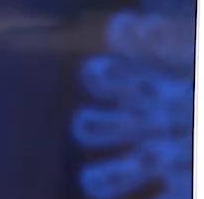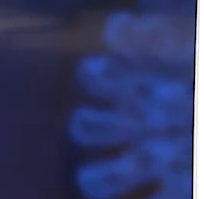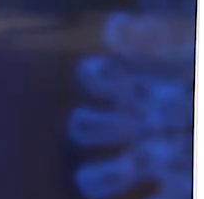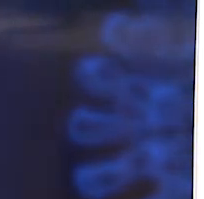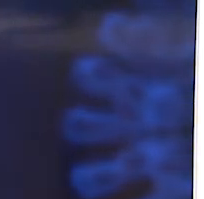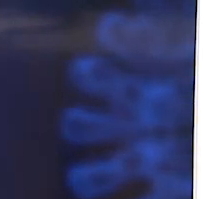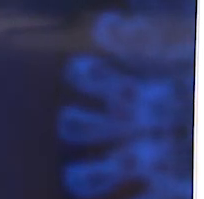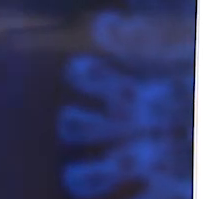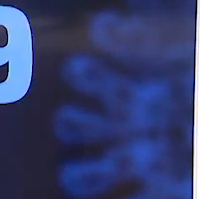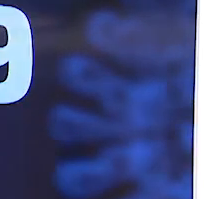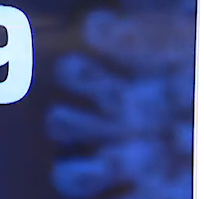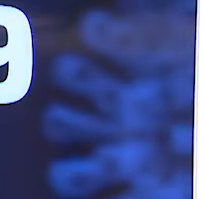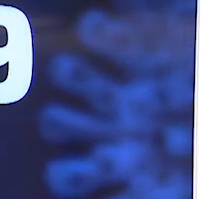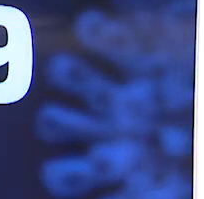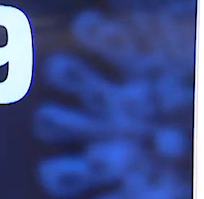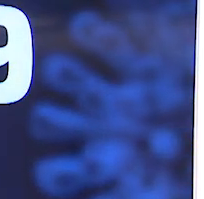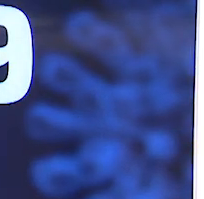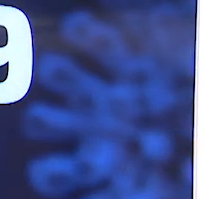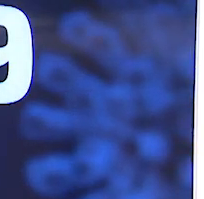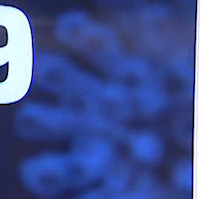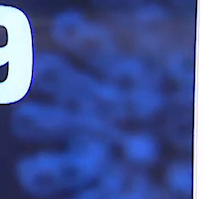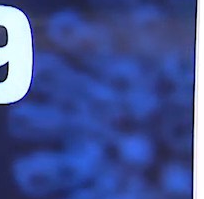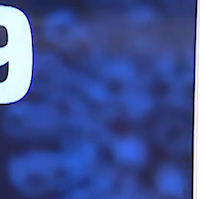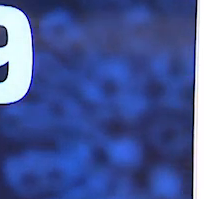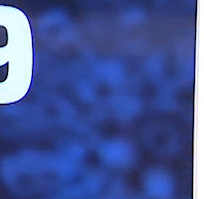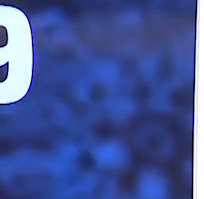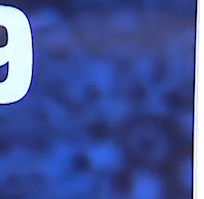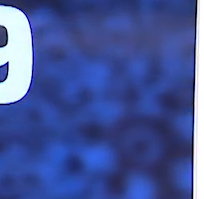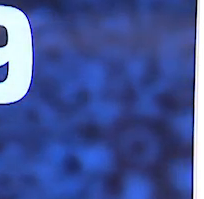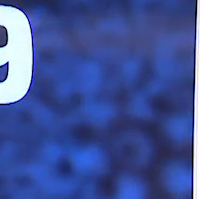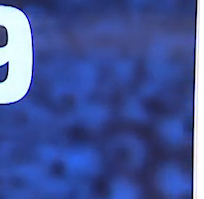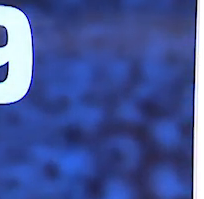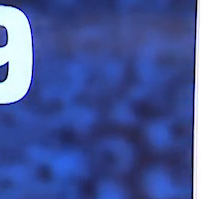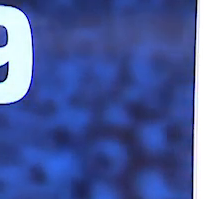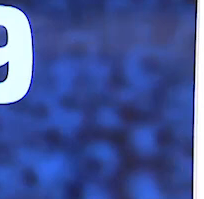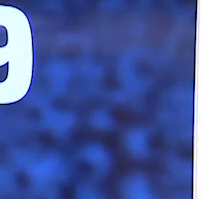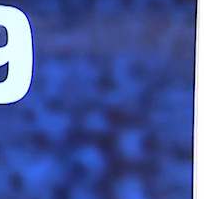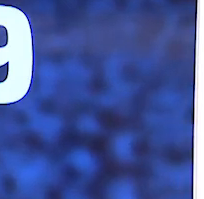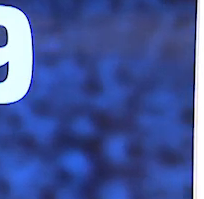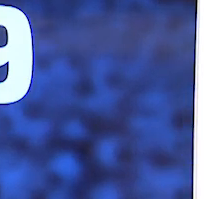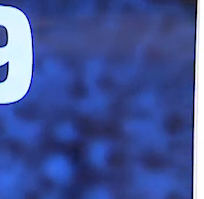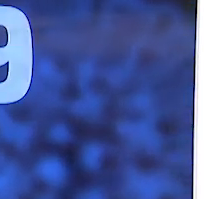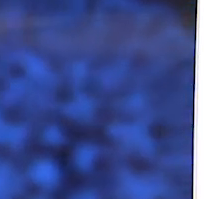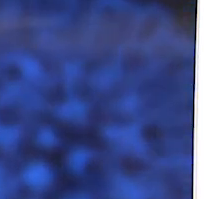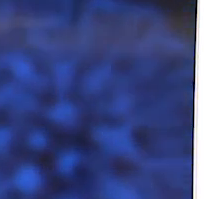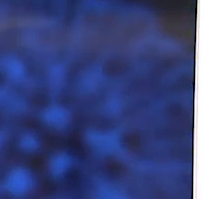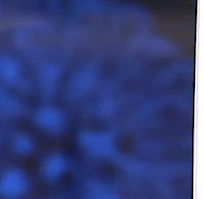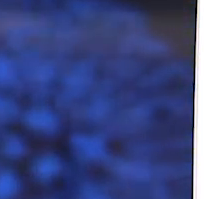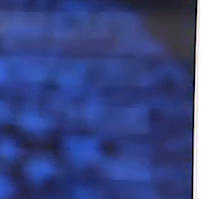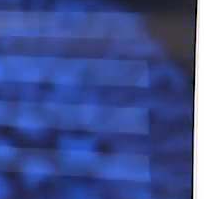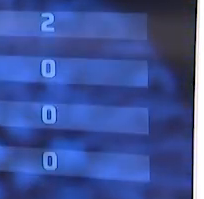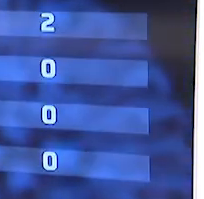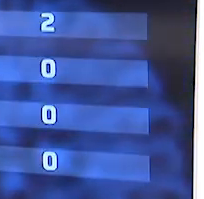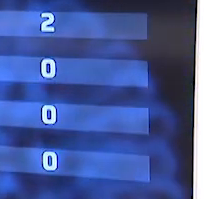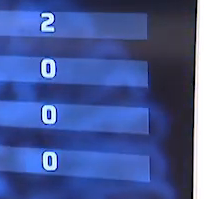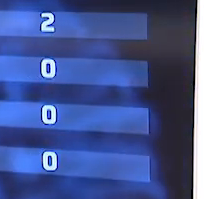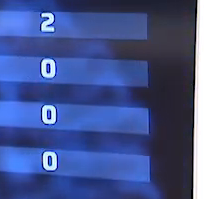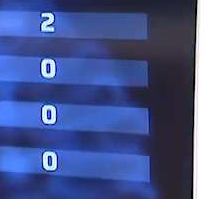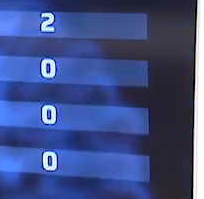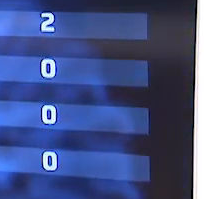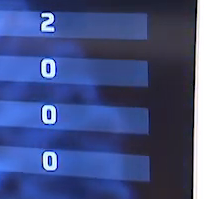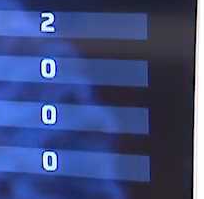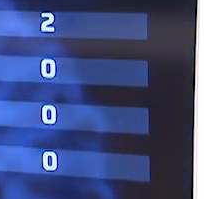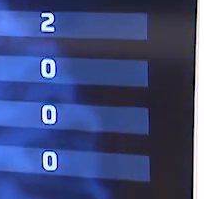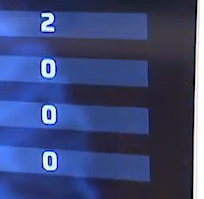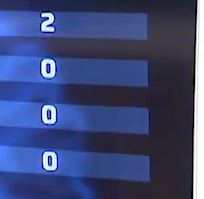autoridad en salud de este departamento. 2 nuevos casos para un total de 269. Y por municipios les contamos